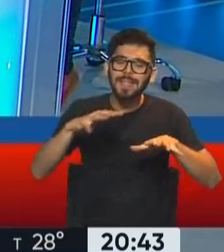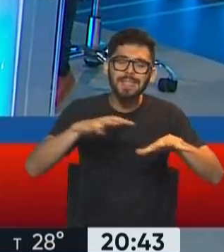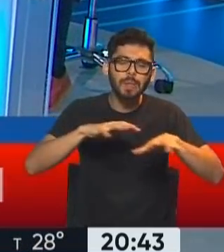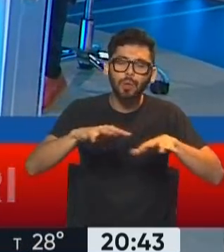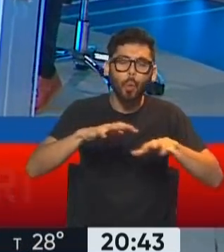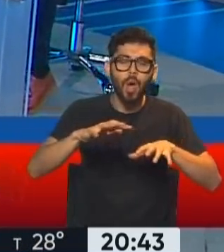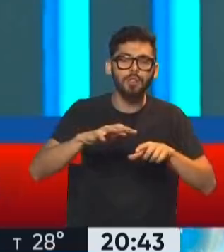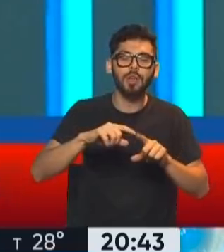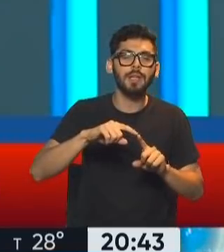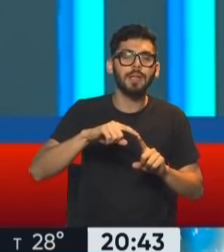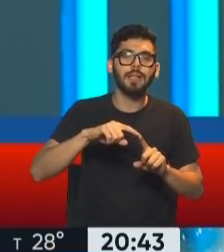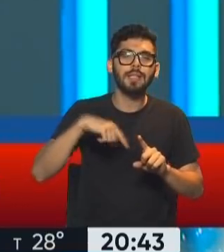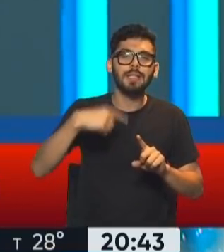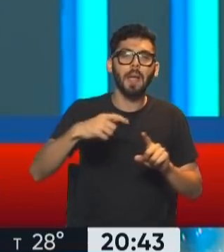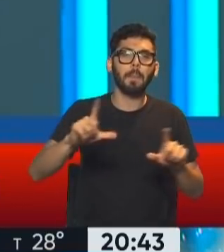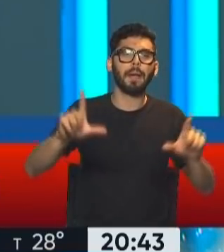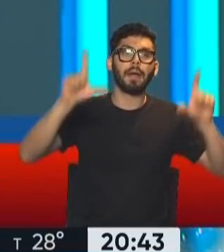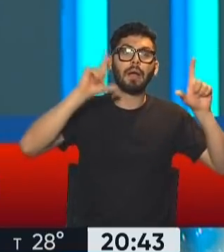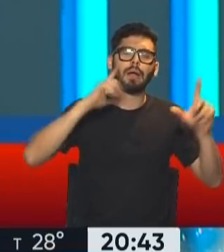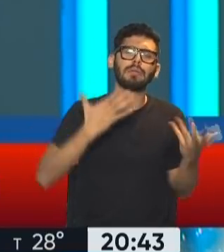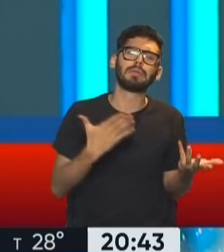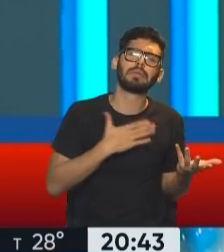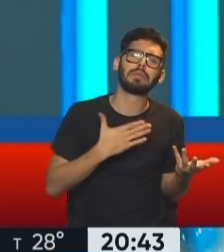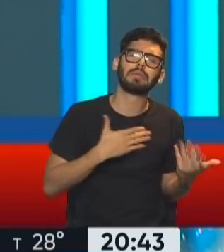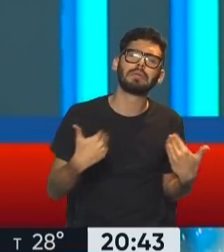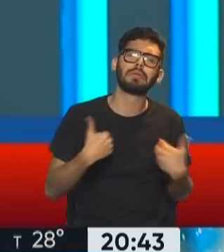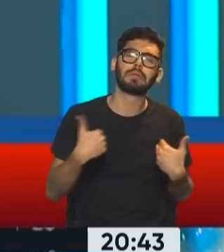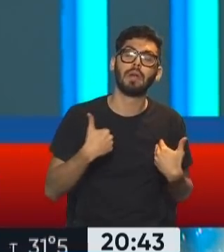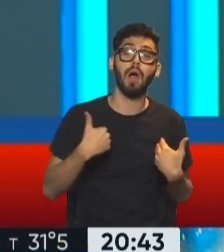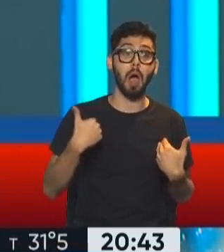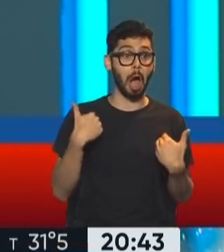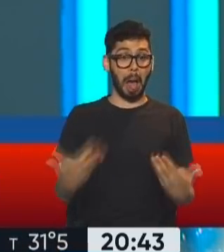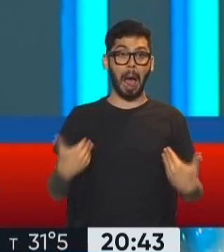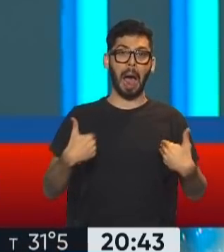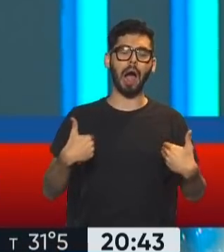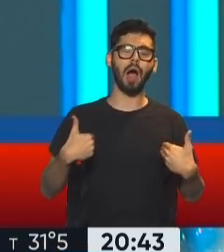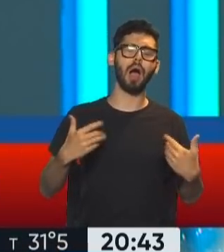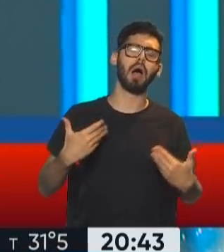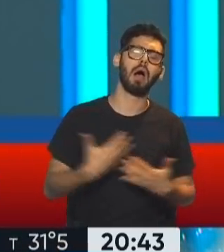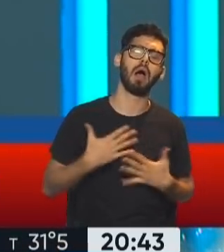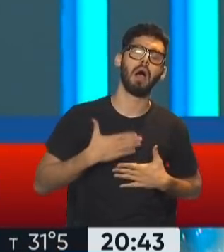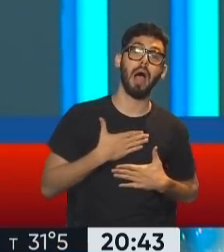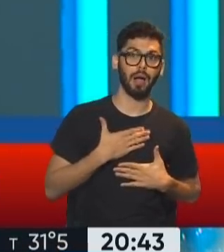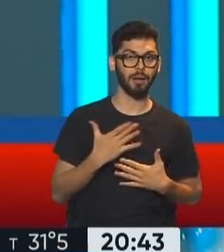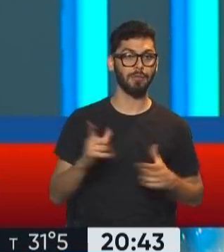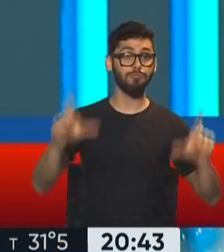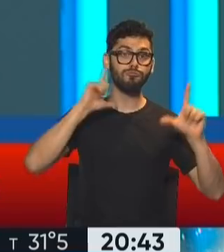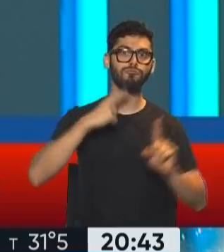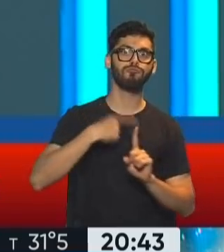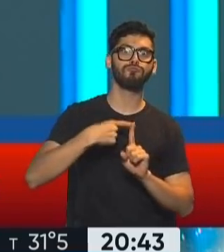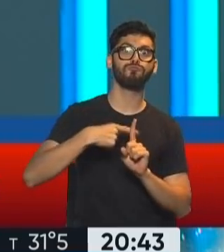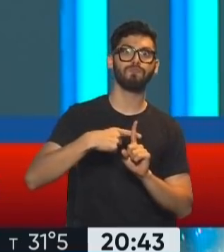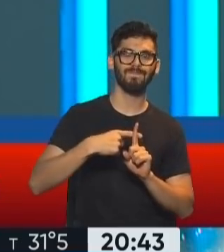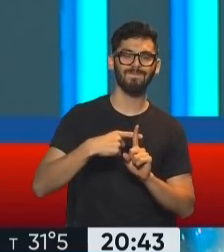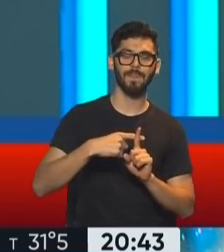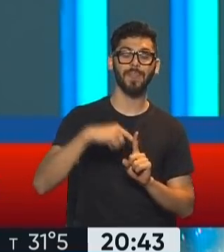siempre la victimización favorece al candidato. Garpa. Entonces, de aquí, digamos, lo que